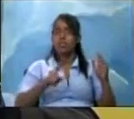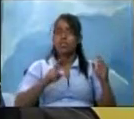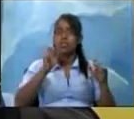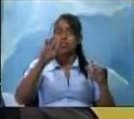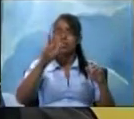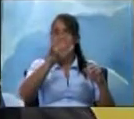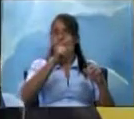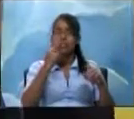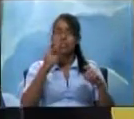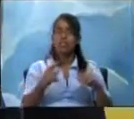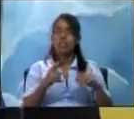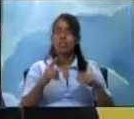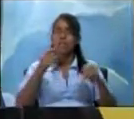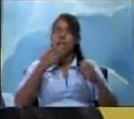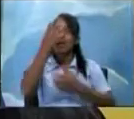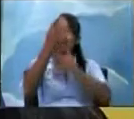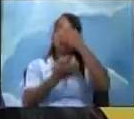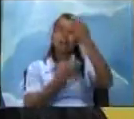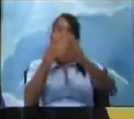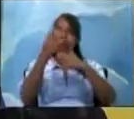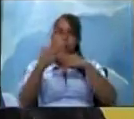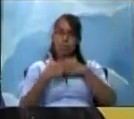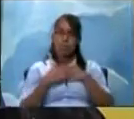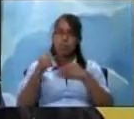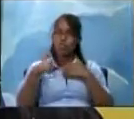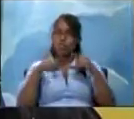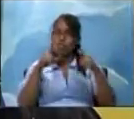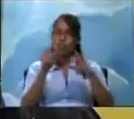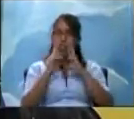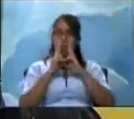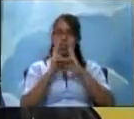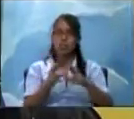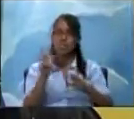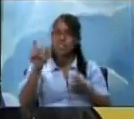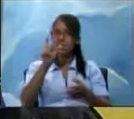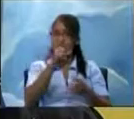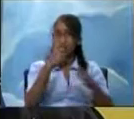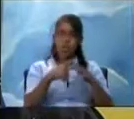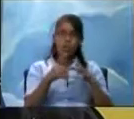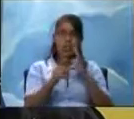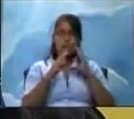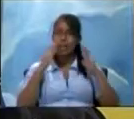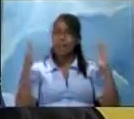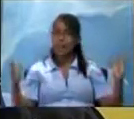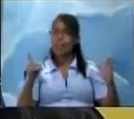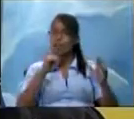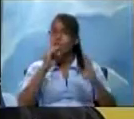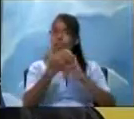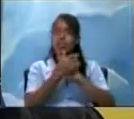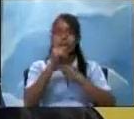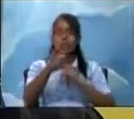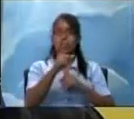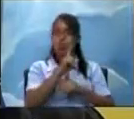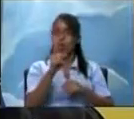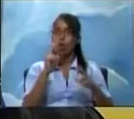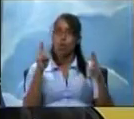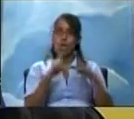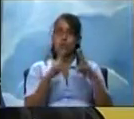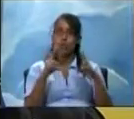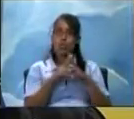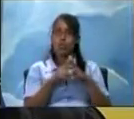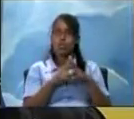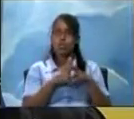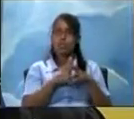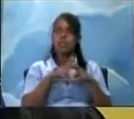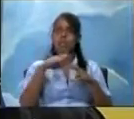Jeremías 33:3 dice, clama a mí y yo te responderé y te enseñaré cosas grandes y ocultas que tú